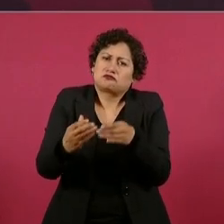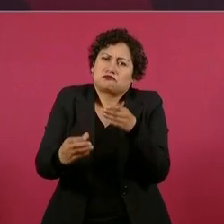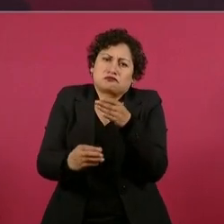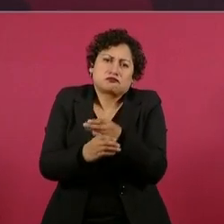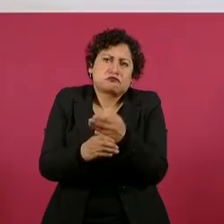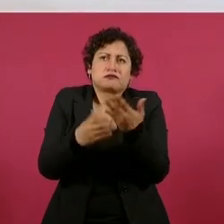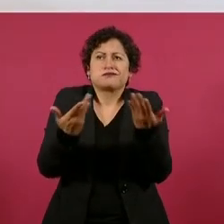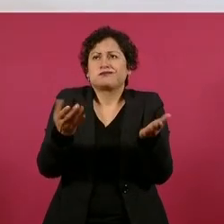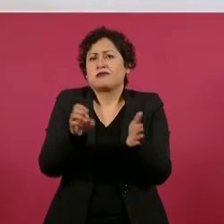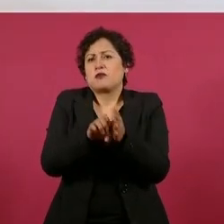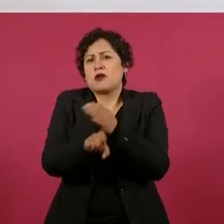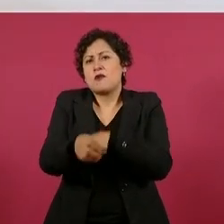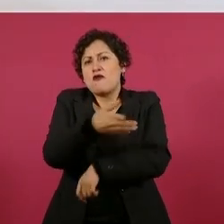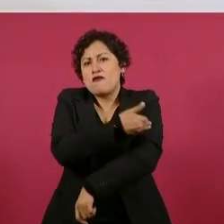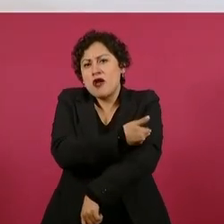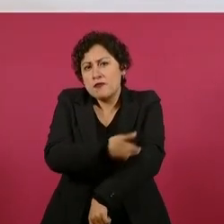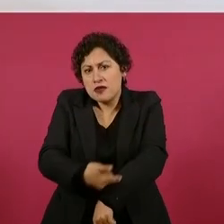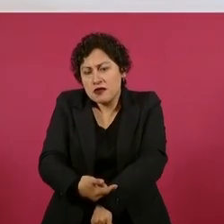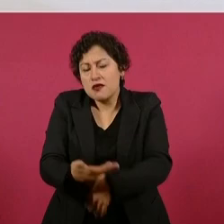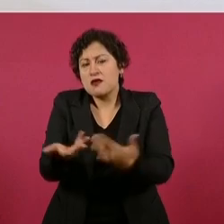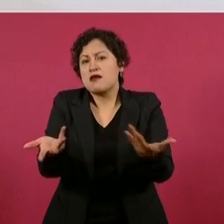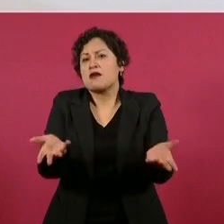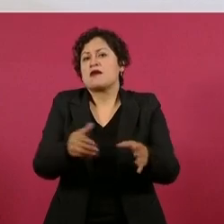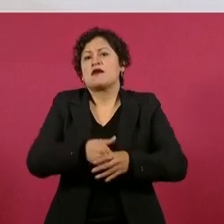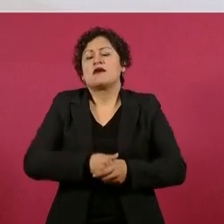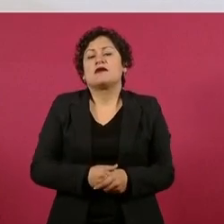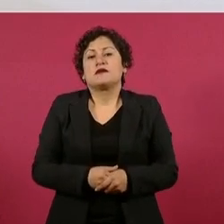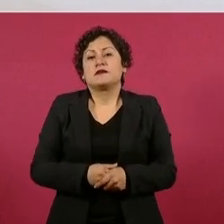La familia y